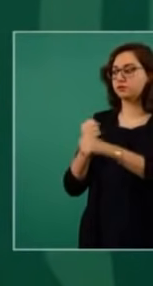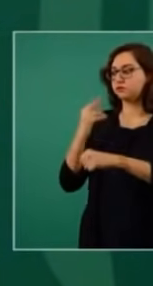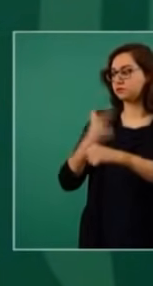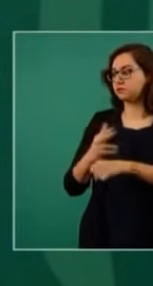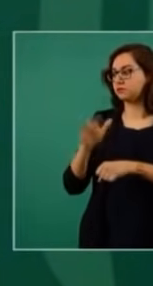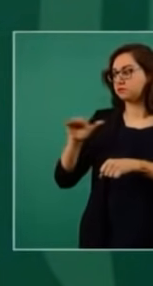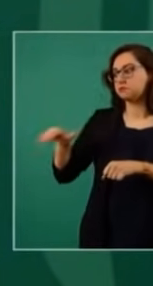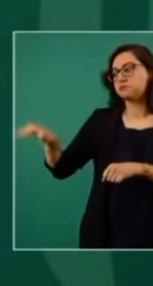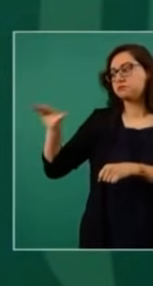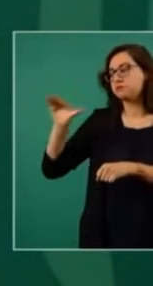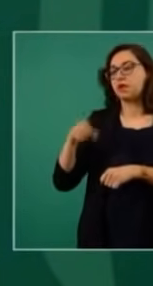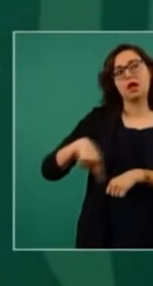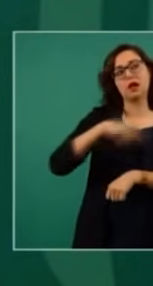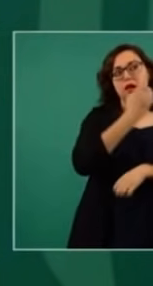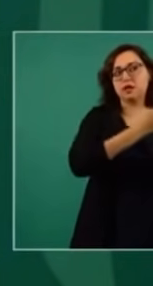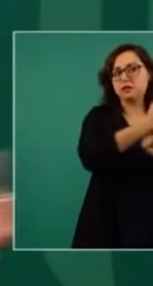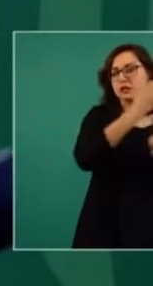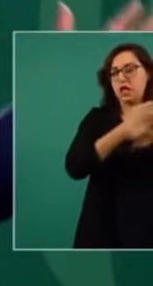esa